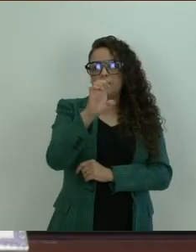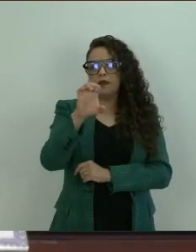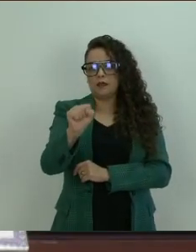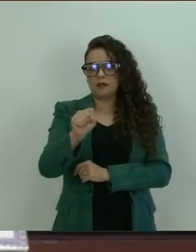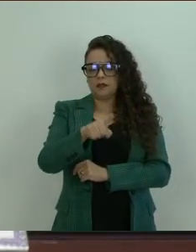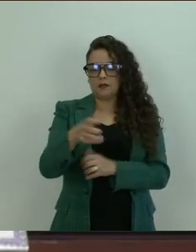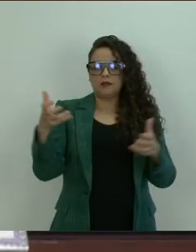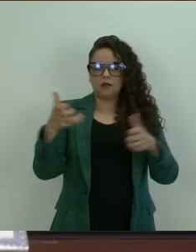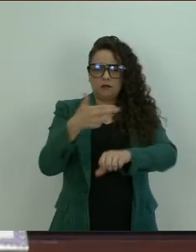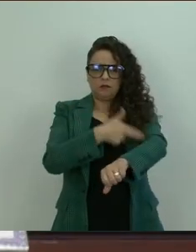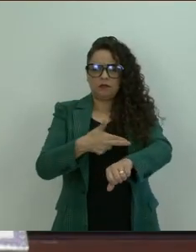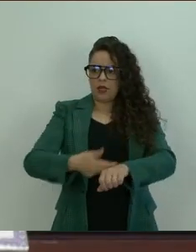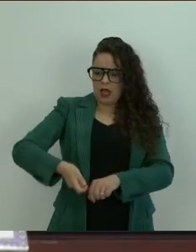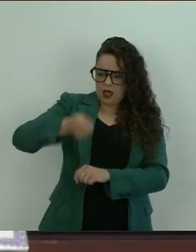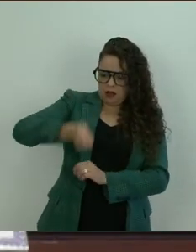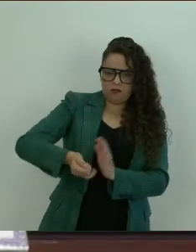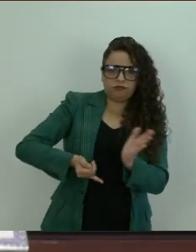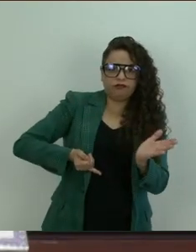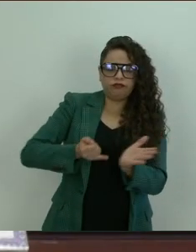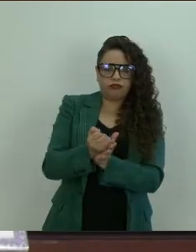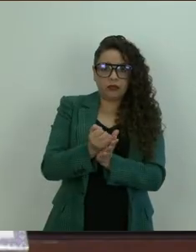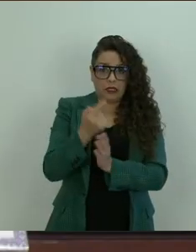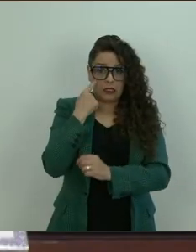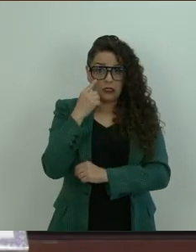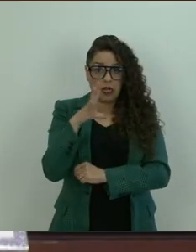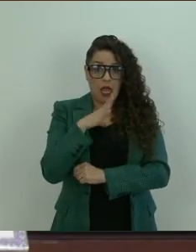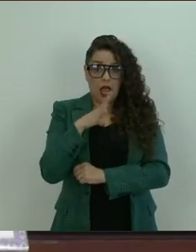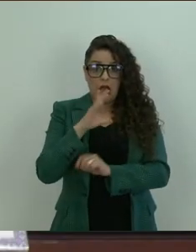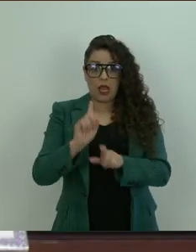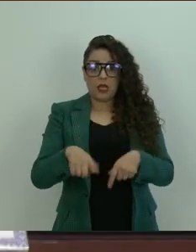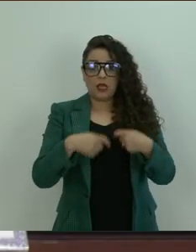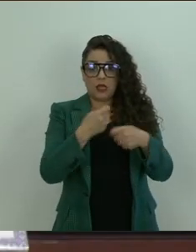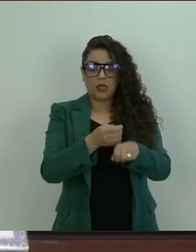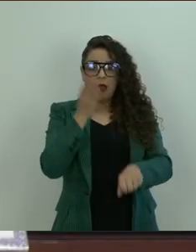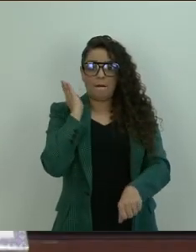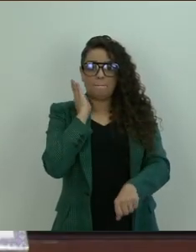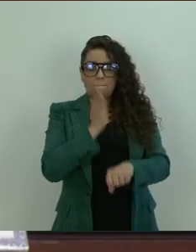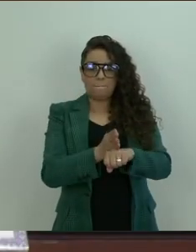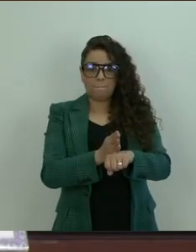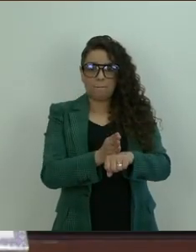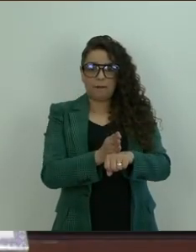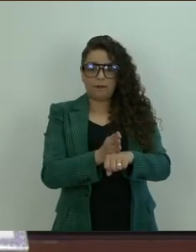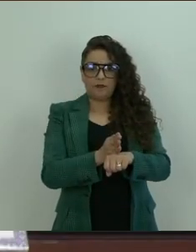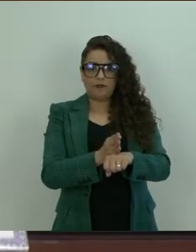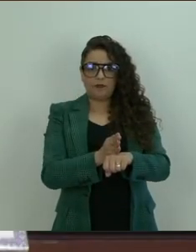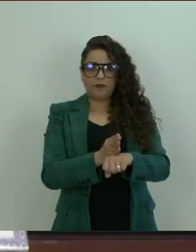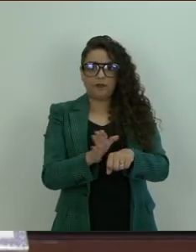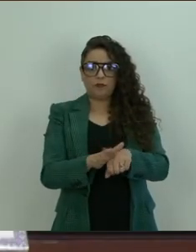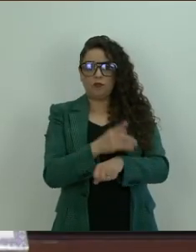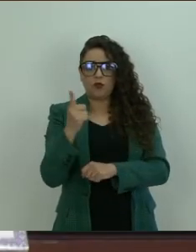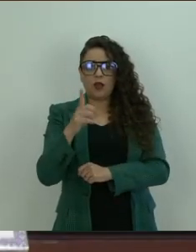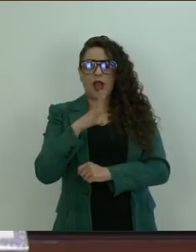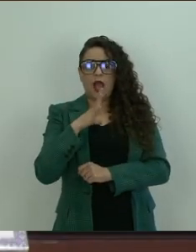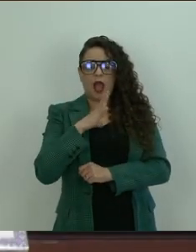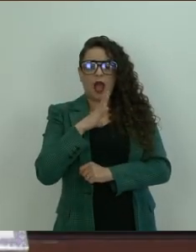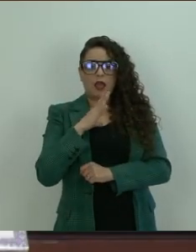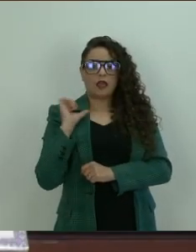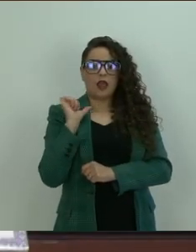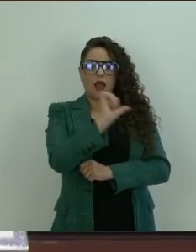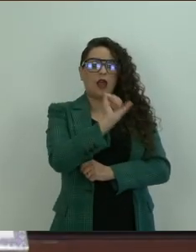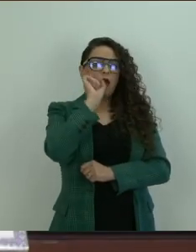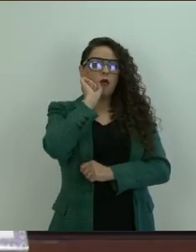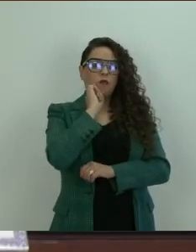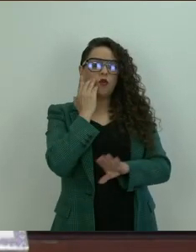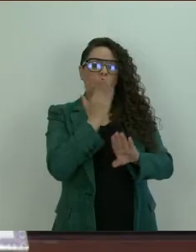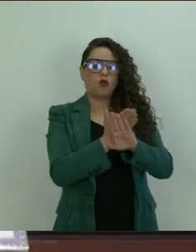sancionador en donde se determinó la existencia de una infracción consistente en una violencia política contra las mujeres